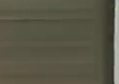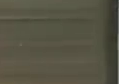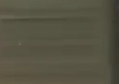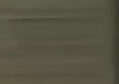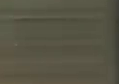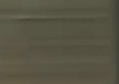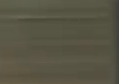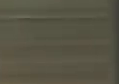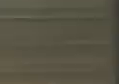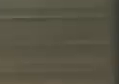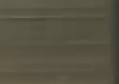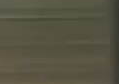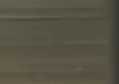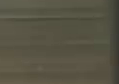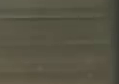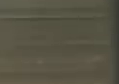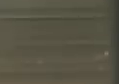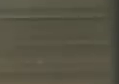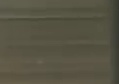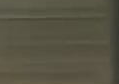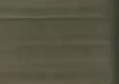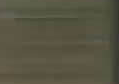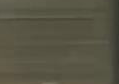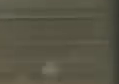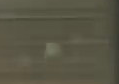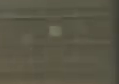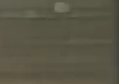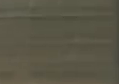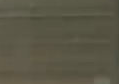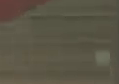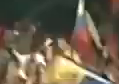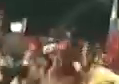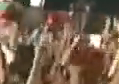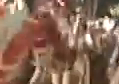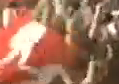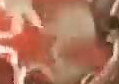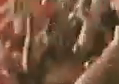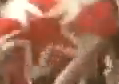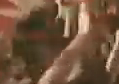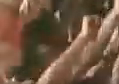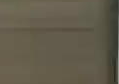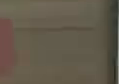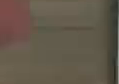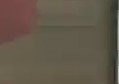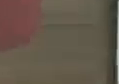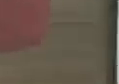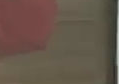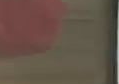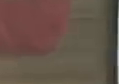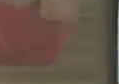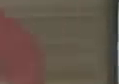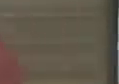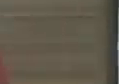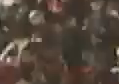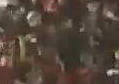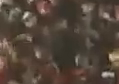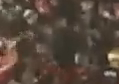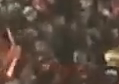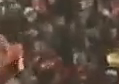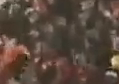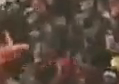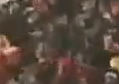cambió para siempre. Esto no tiene vuelta atrás. Este 15 de agosto